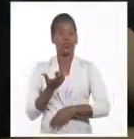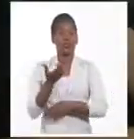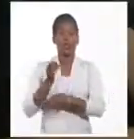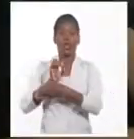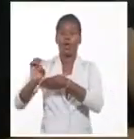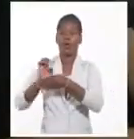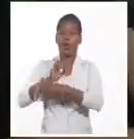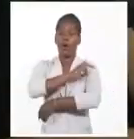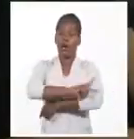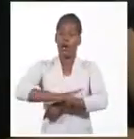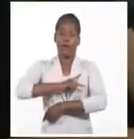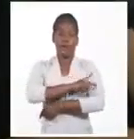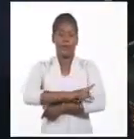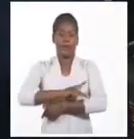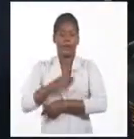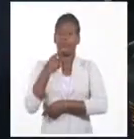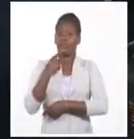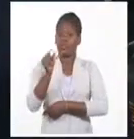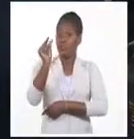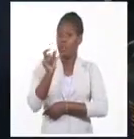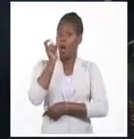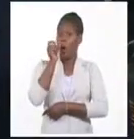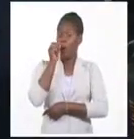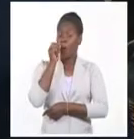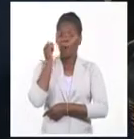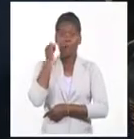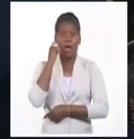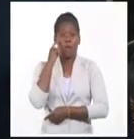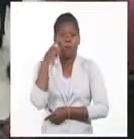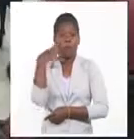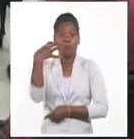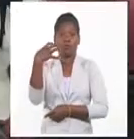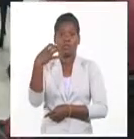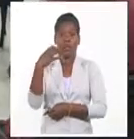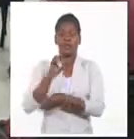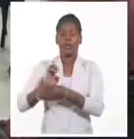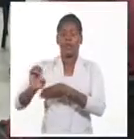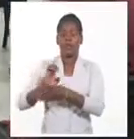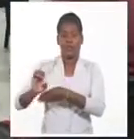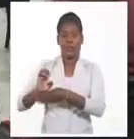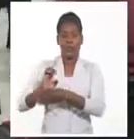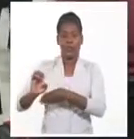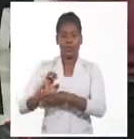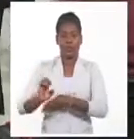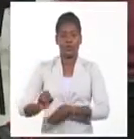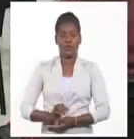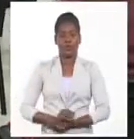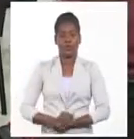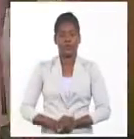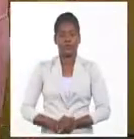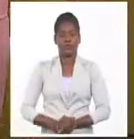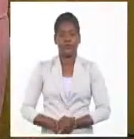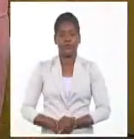voces más necesarias de la poesía latinoamericana. Loli Esteves, Sistema